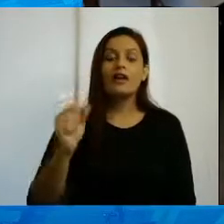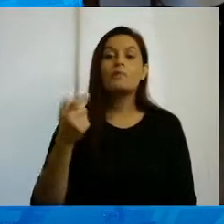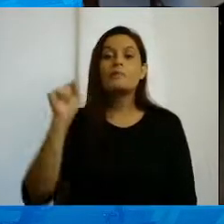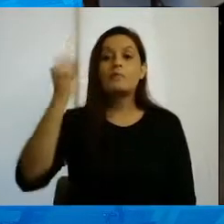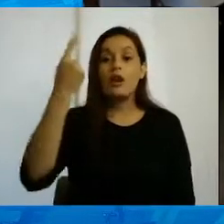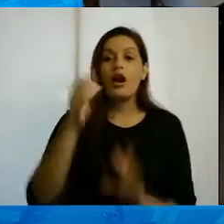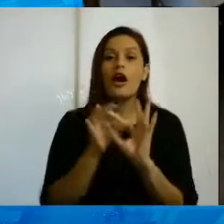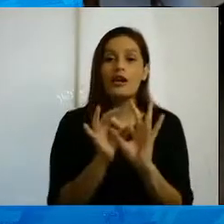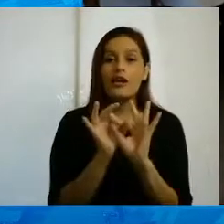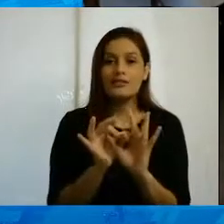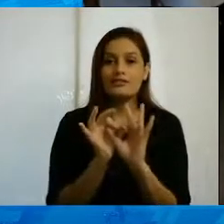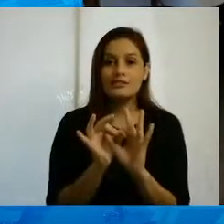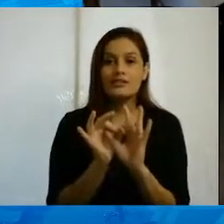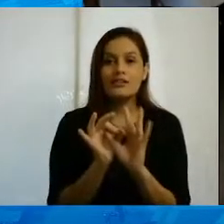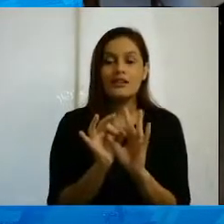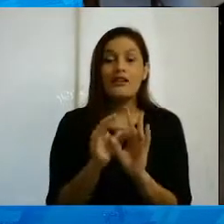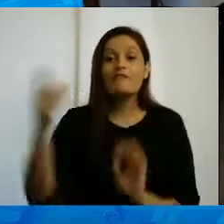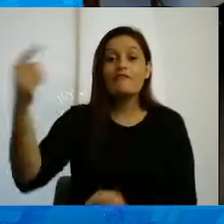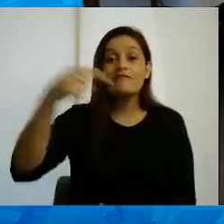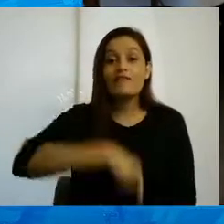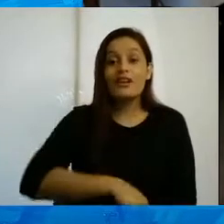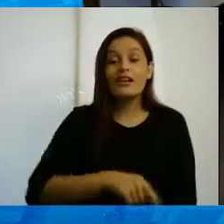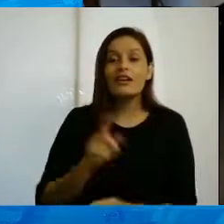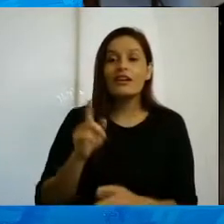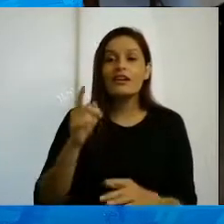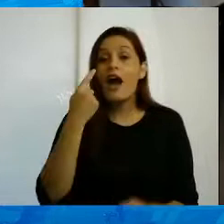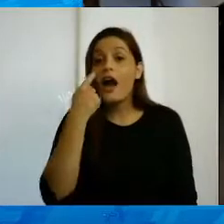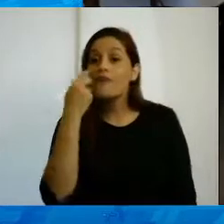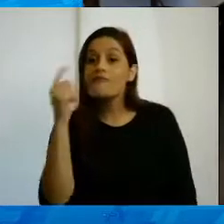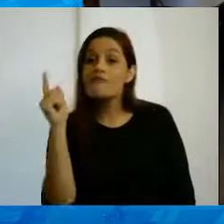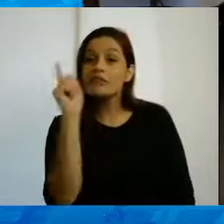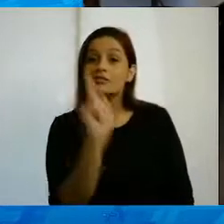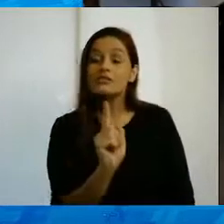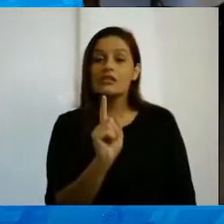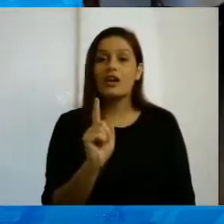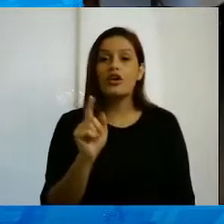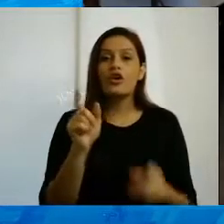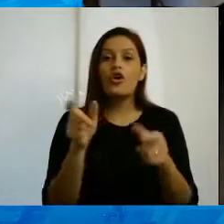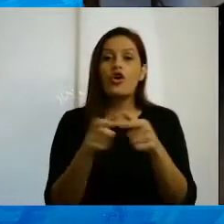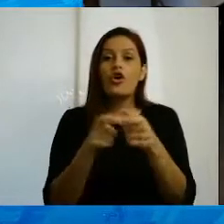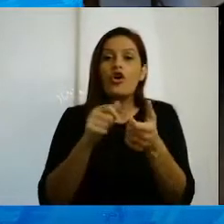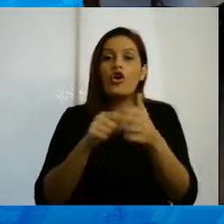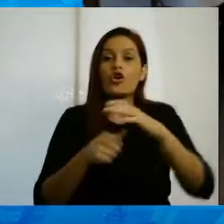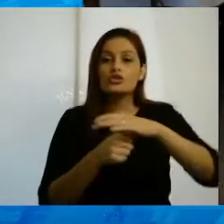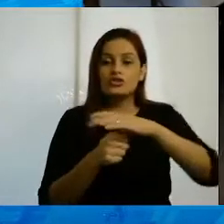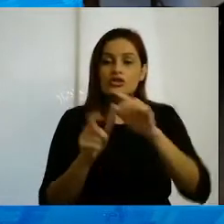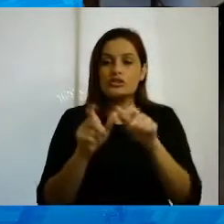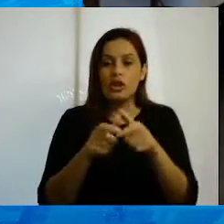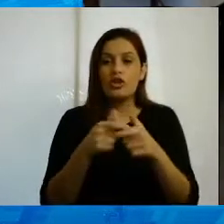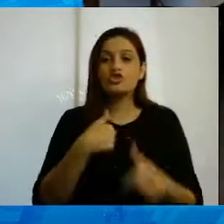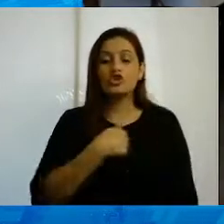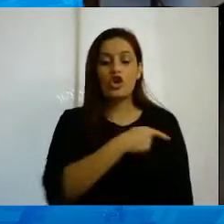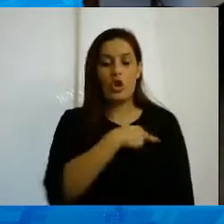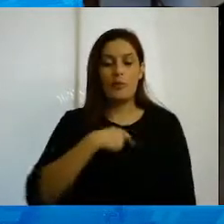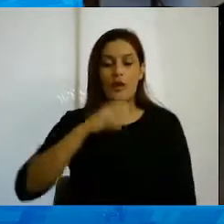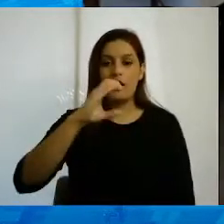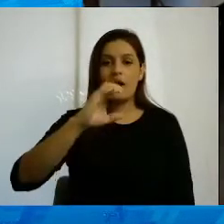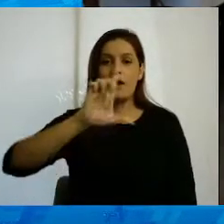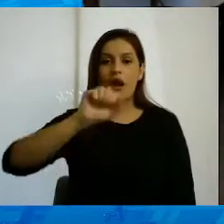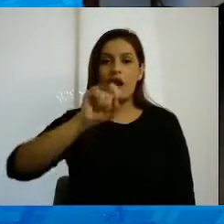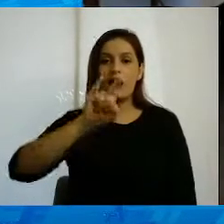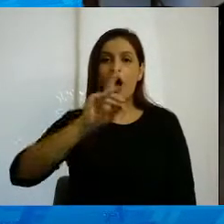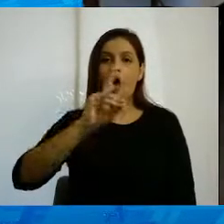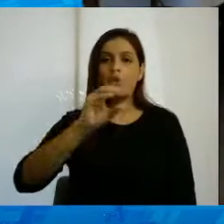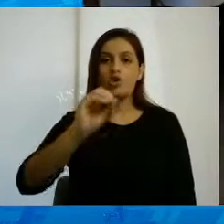Agradecer primero que todo la visita al Consejo Municipal. Soy Claudio Martínez. Soy presidente